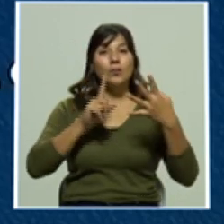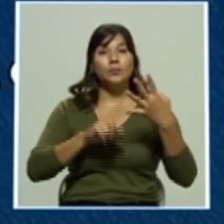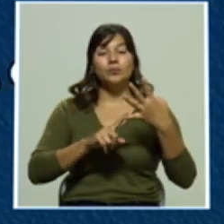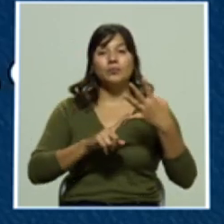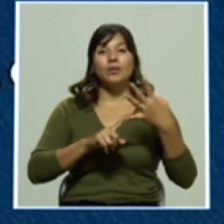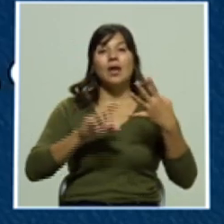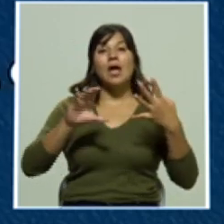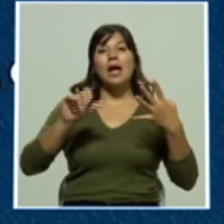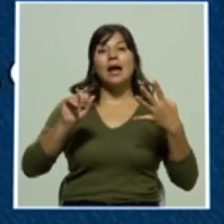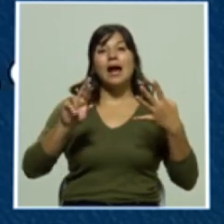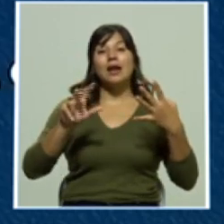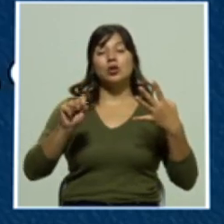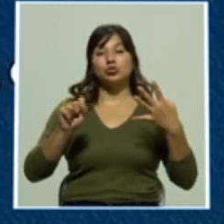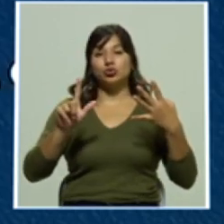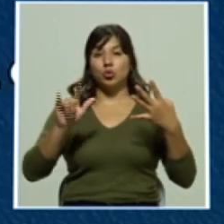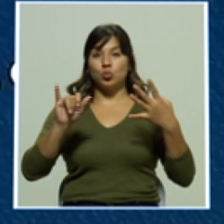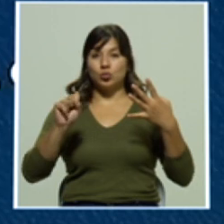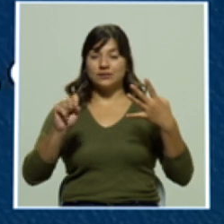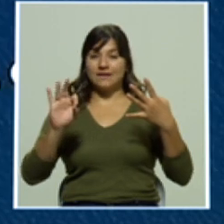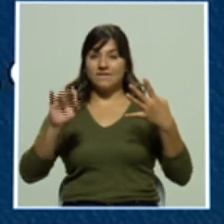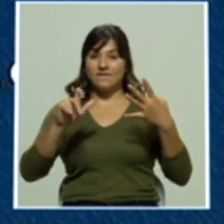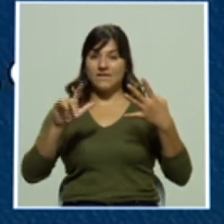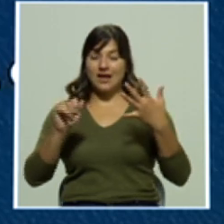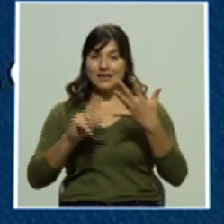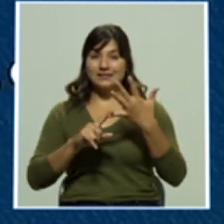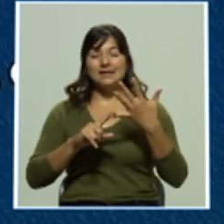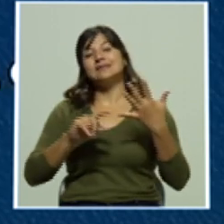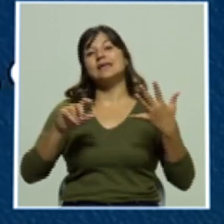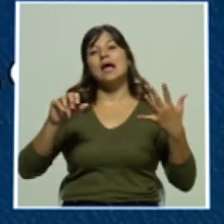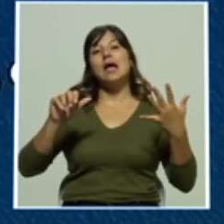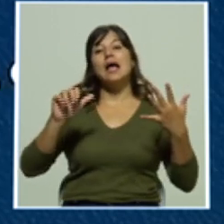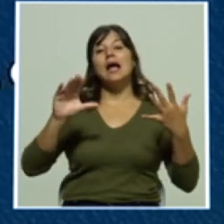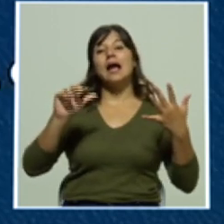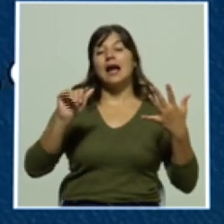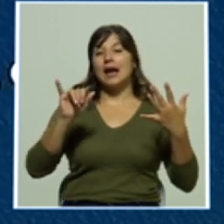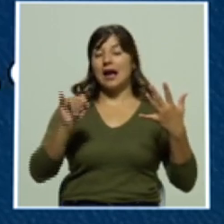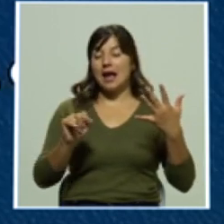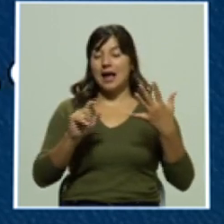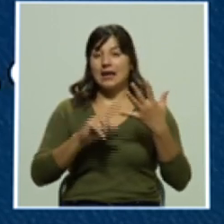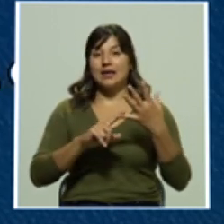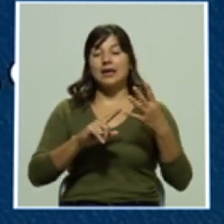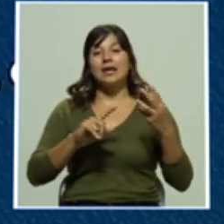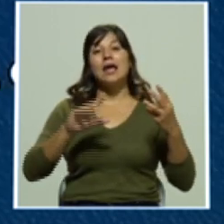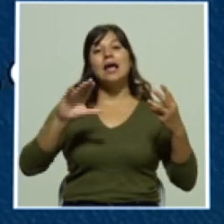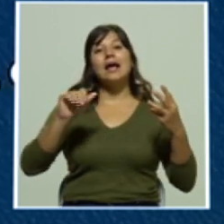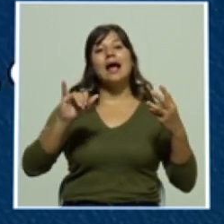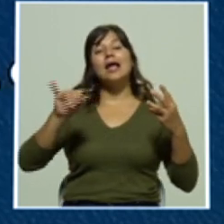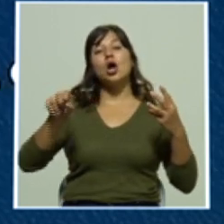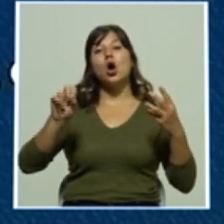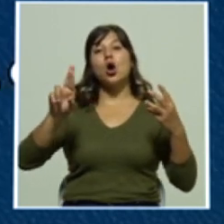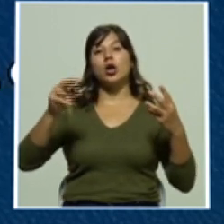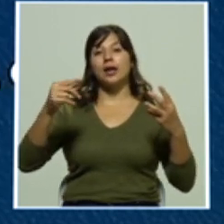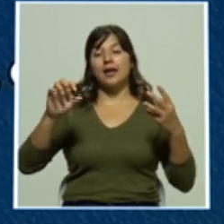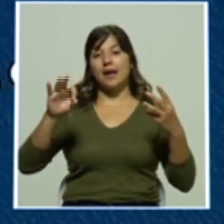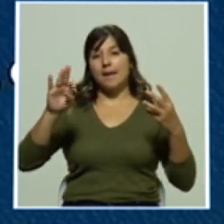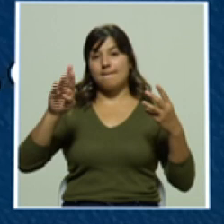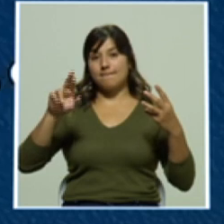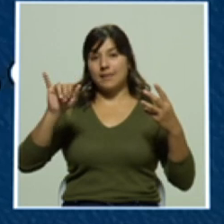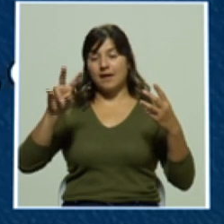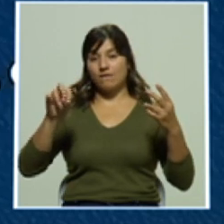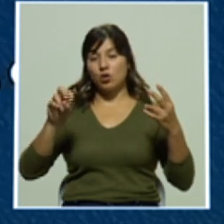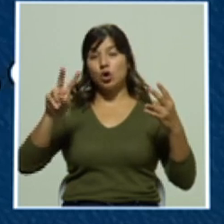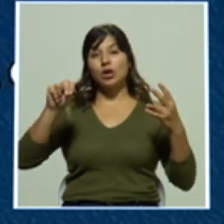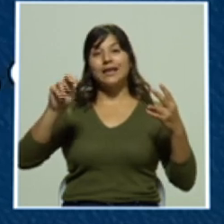cárcel Carlos Luis Fallas, el CAI Antonio Bastida de Paz, el CAI Jorge de Bravo, el CAI Nelson